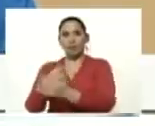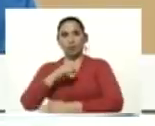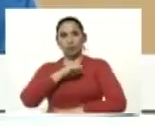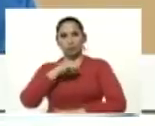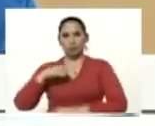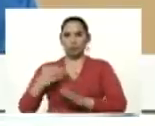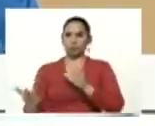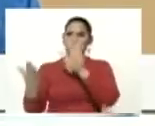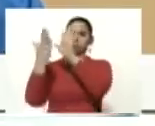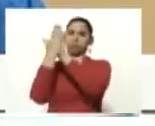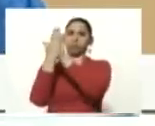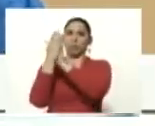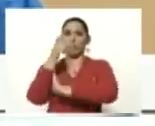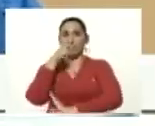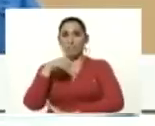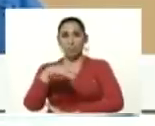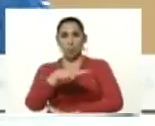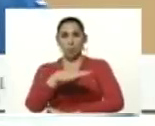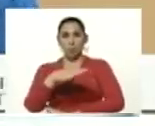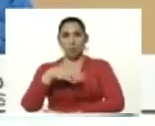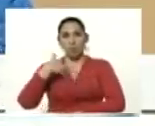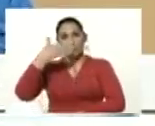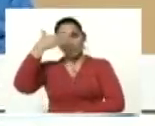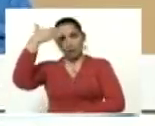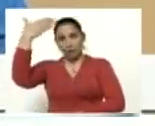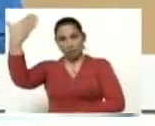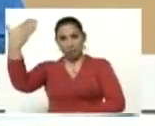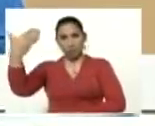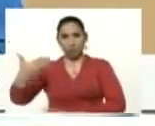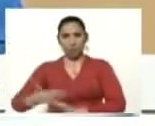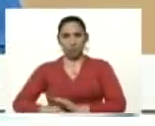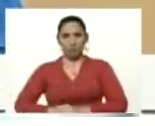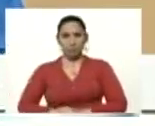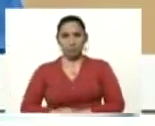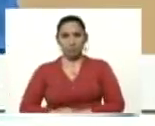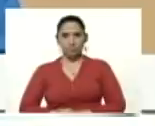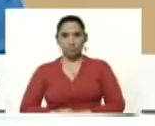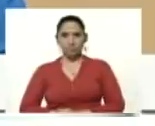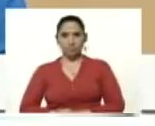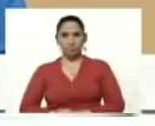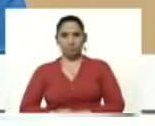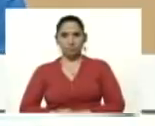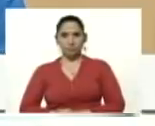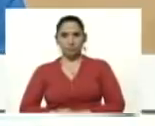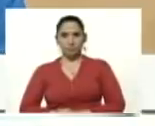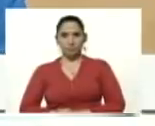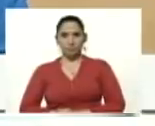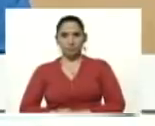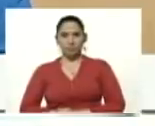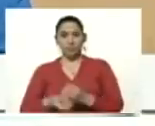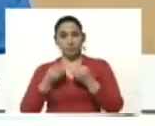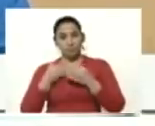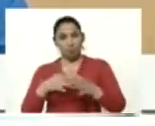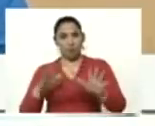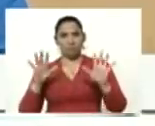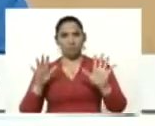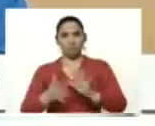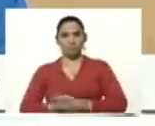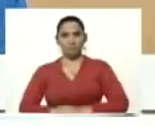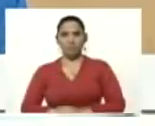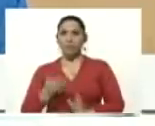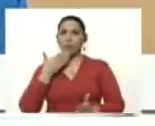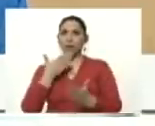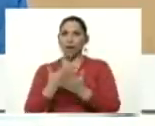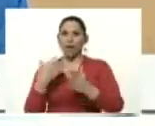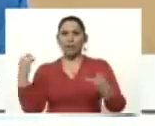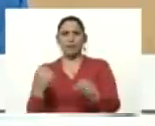pueblo. Salam aleikum, hermano. Aleikum tu salam. Bueno, gracias a